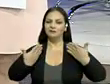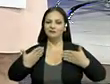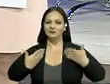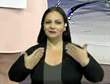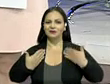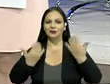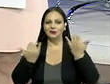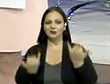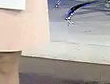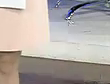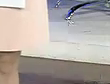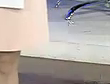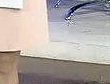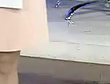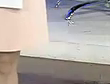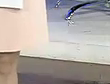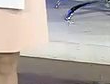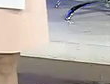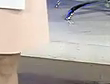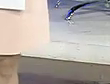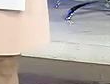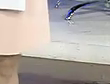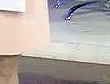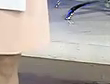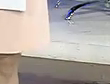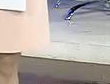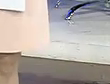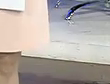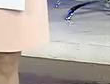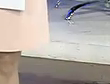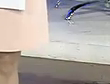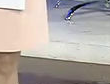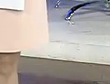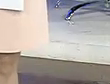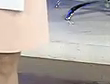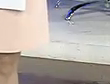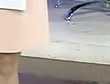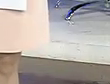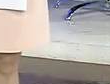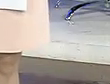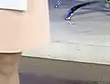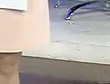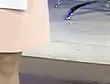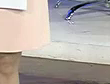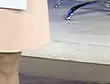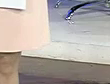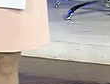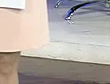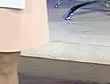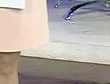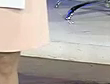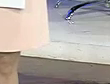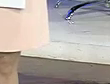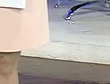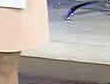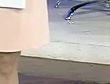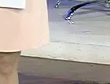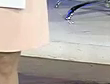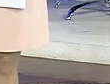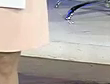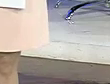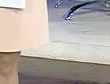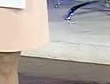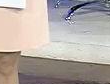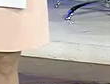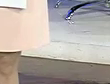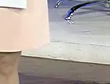este día miércoles 26 de junio. Con muchas buenas vibras arrancamos este día, señoras y señores. Así que estamos por